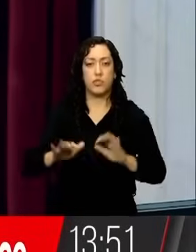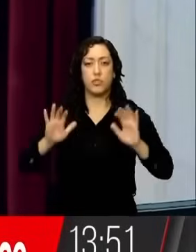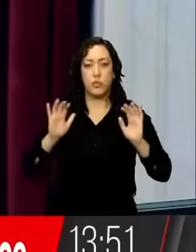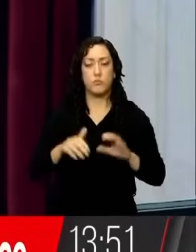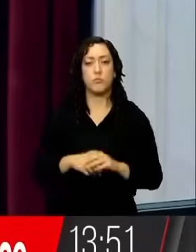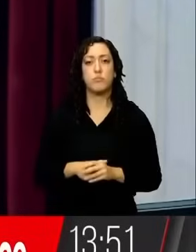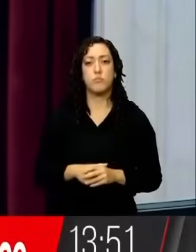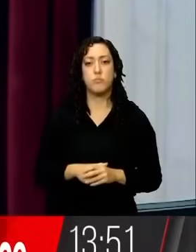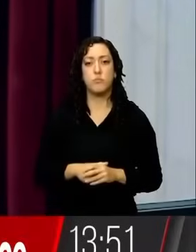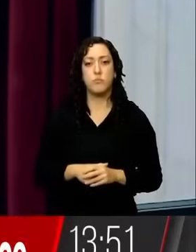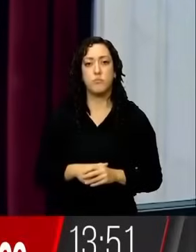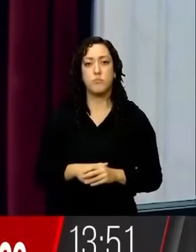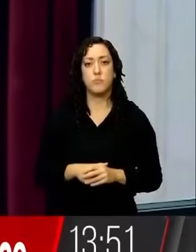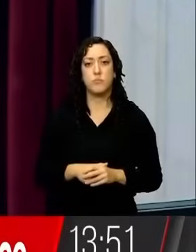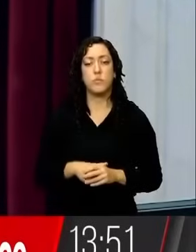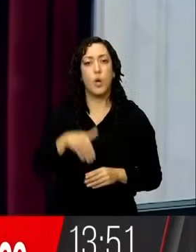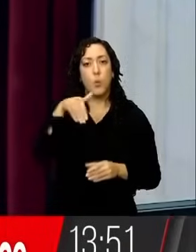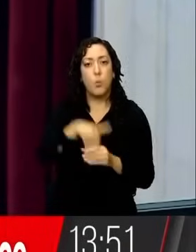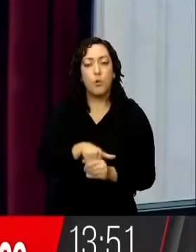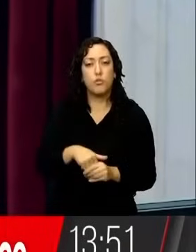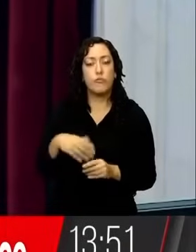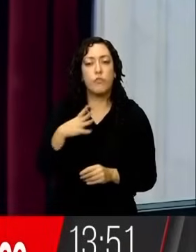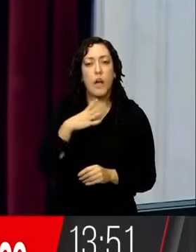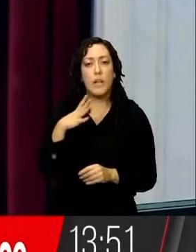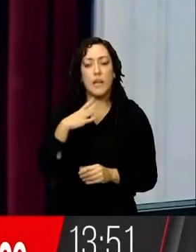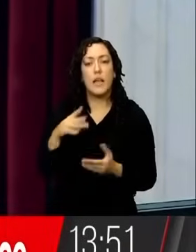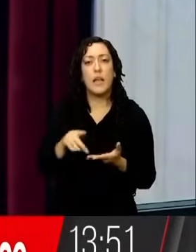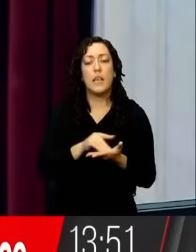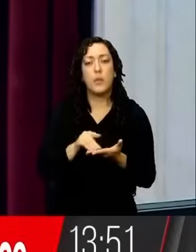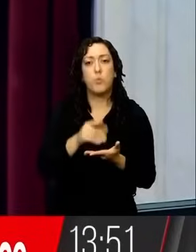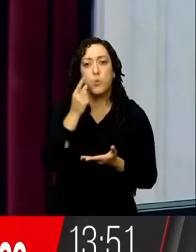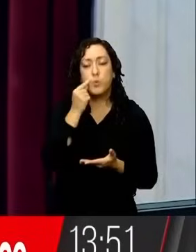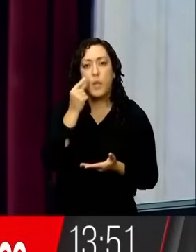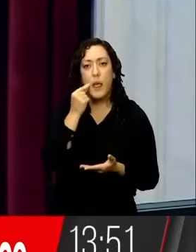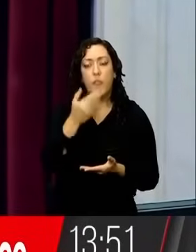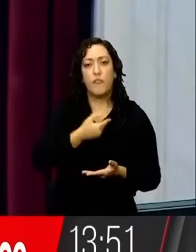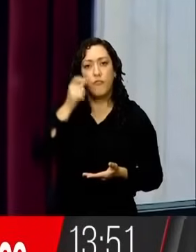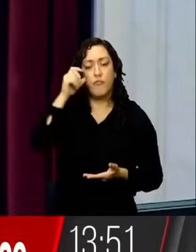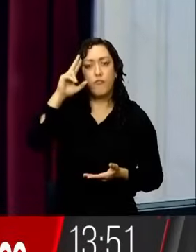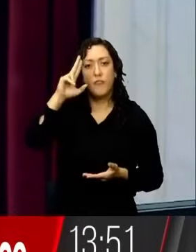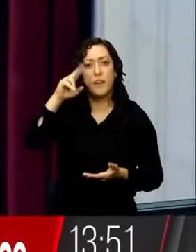Abstención. Y no le tomaron el voto al diputado